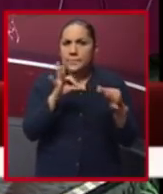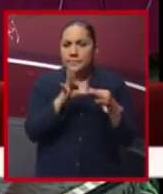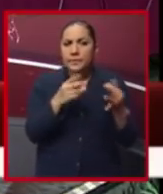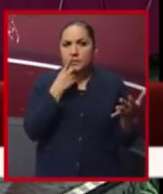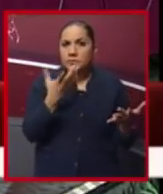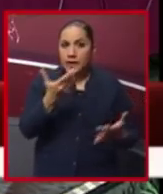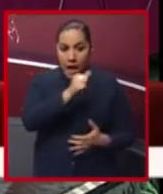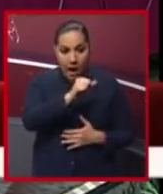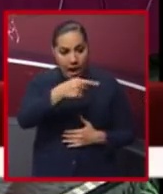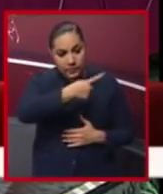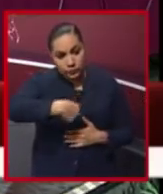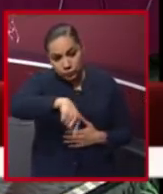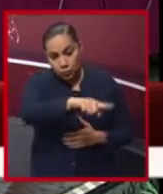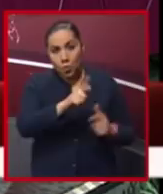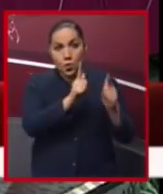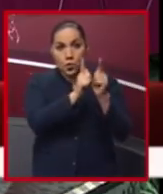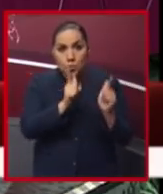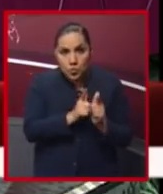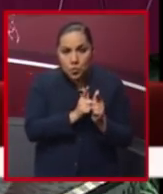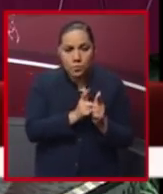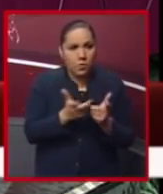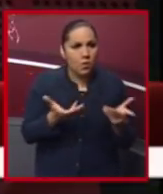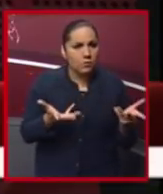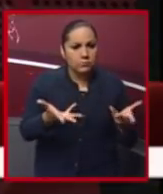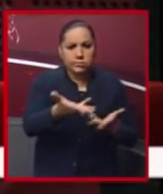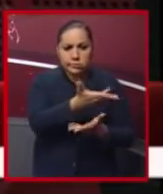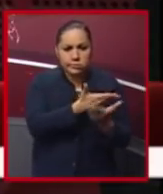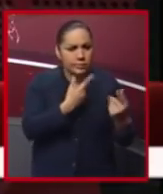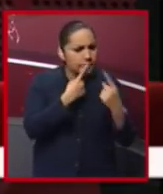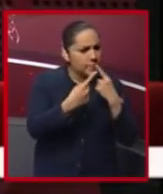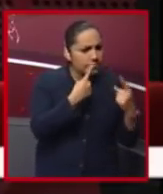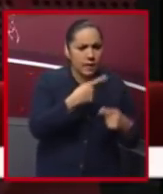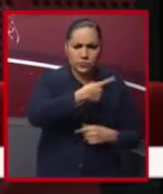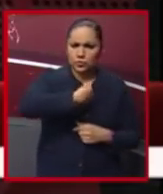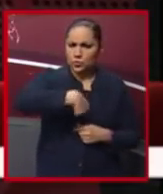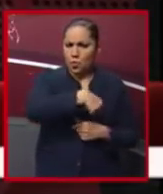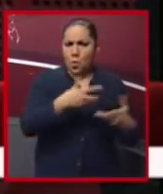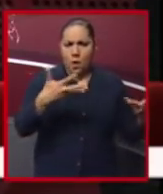enfrentar los actos violentos por parte del crimen organizado en las comunidades.